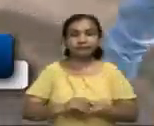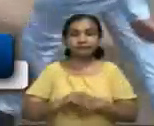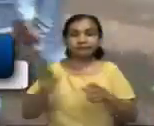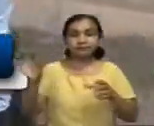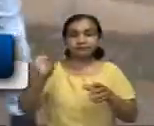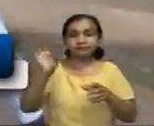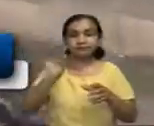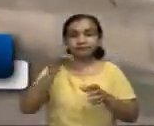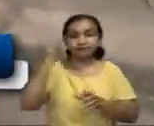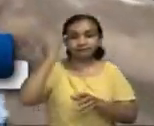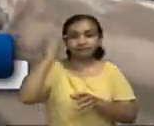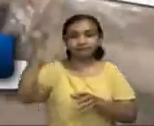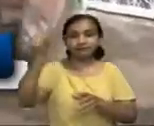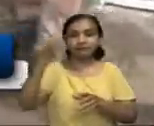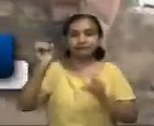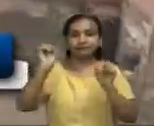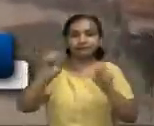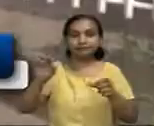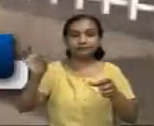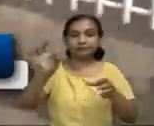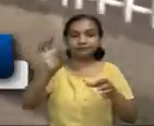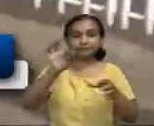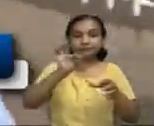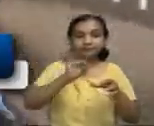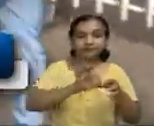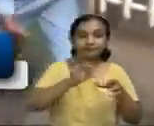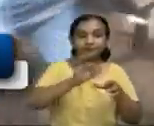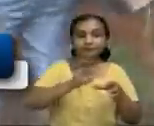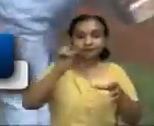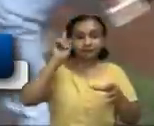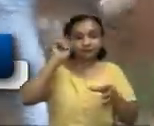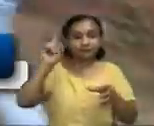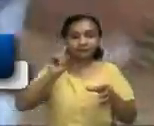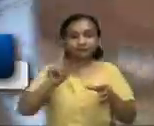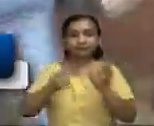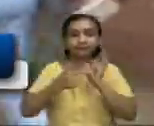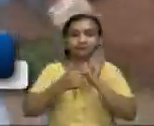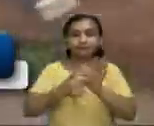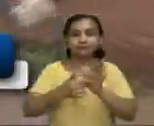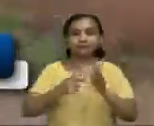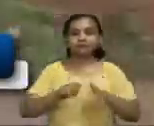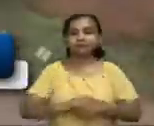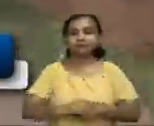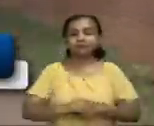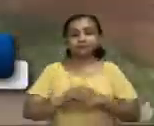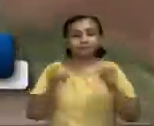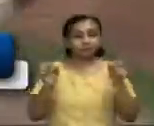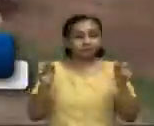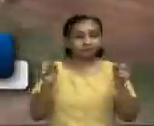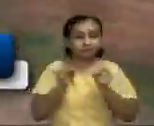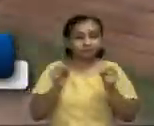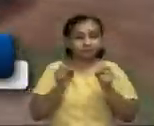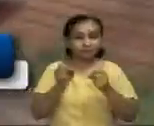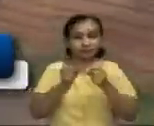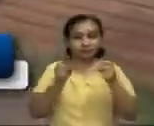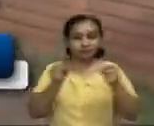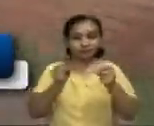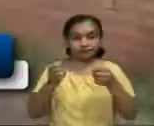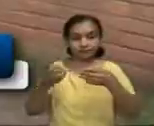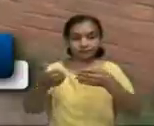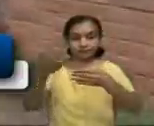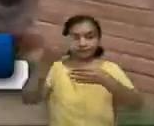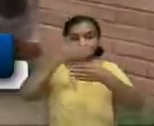zancudo es tan inteligente que puede en su huevecillo donde uno menos piensa. Un ejemplo es en la refrigeradora, en la parte